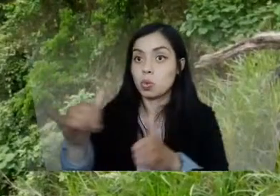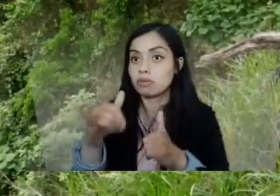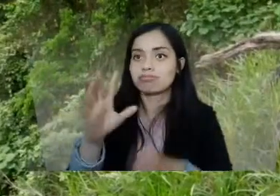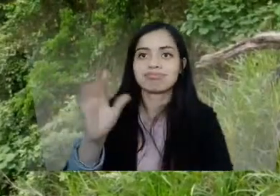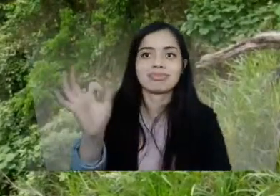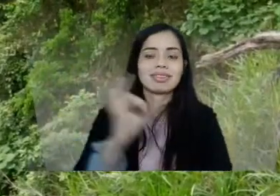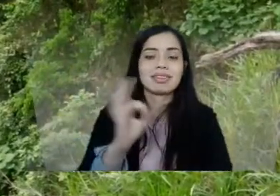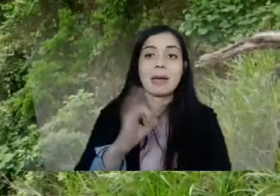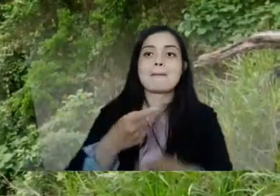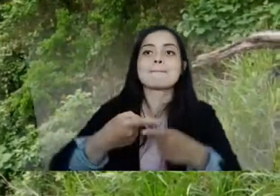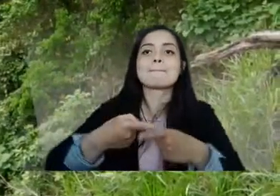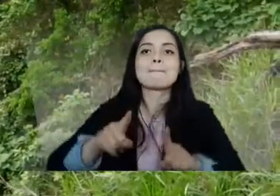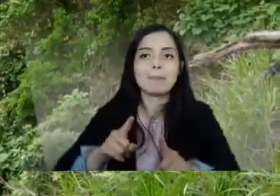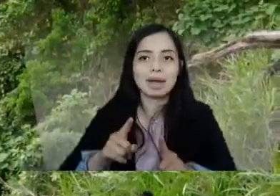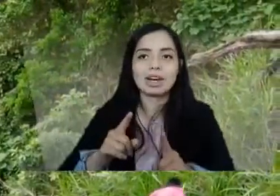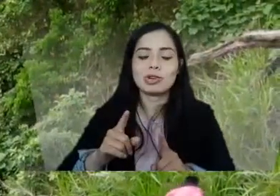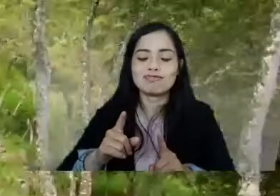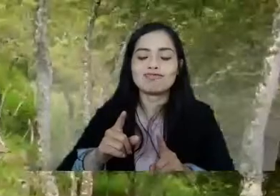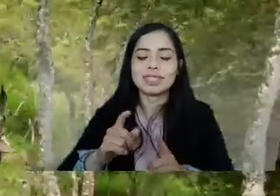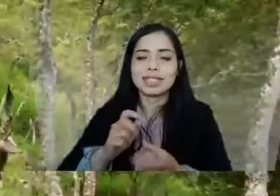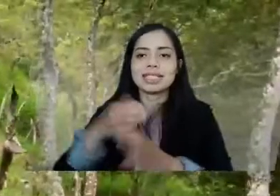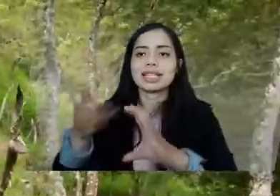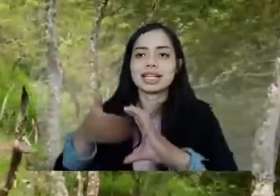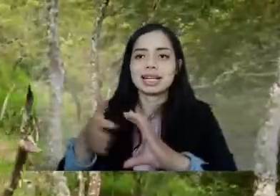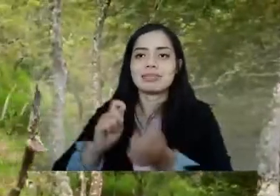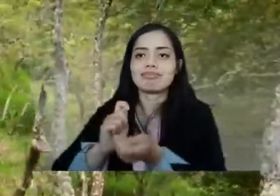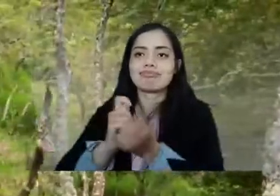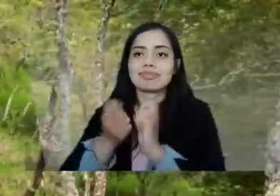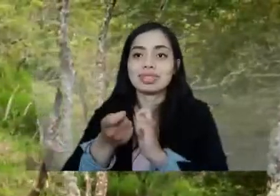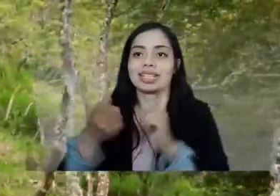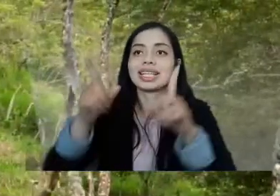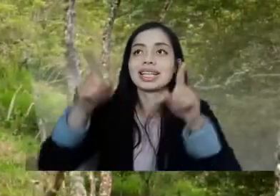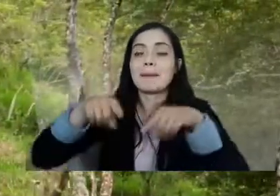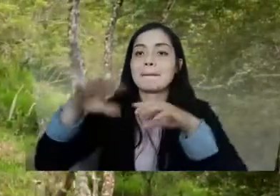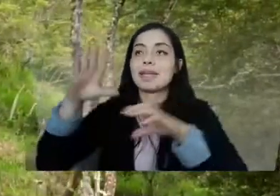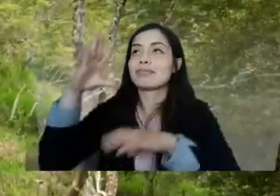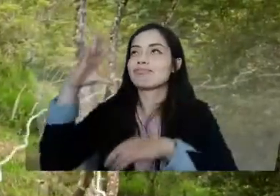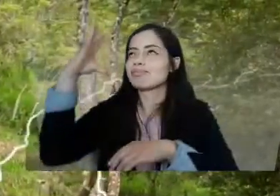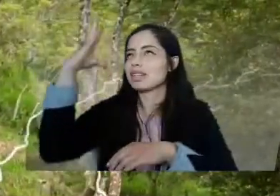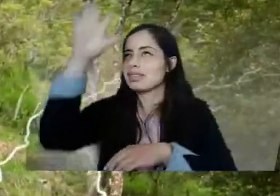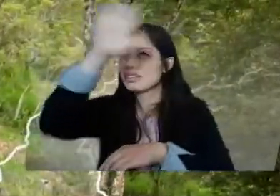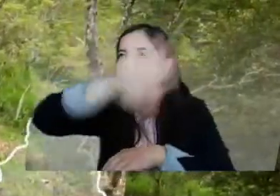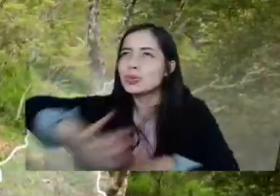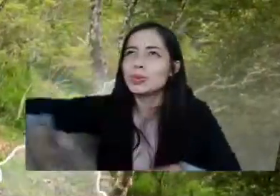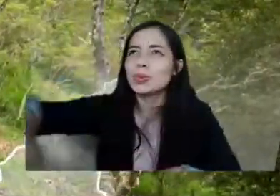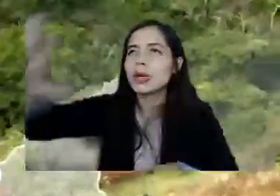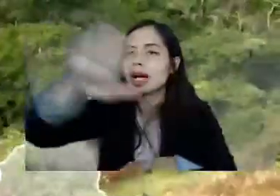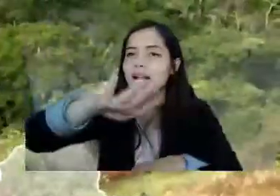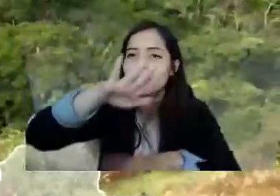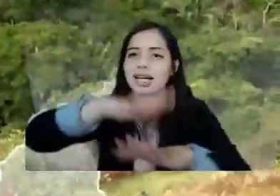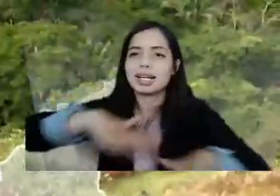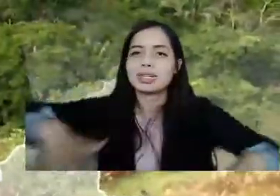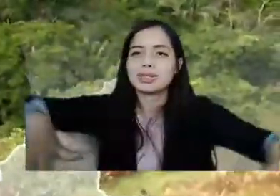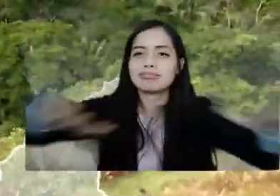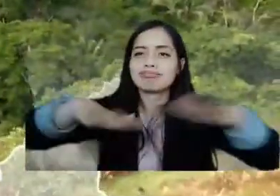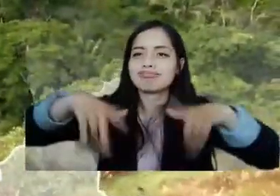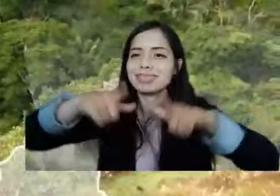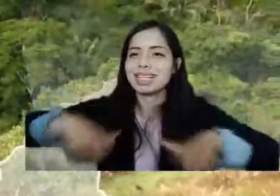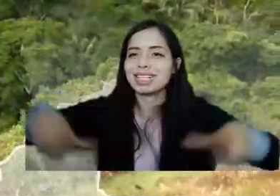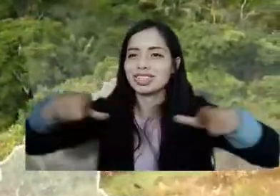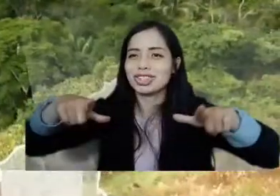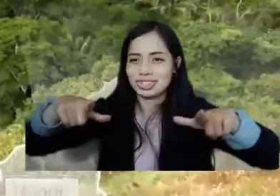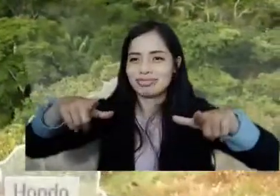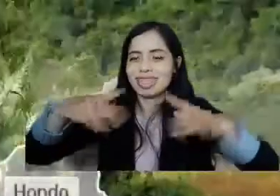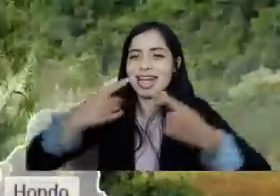Queremos tener la fotografía del cambio de las aves, pero además de eso, como los sitios que escogimos para las expediciones son los caminos reales